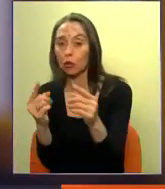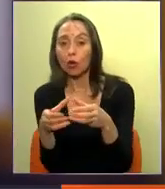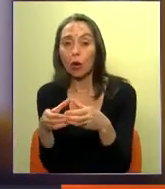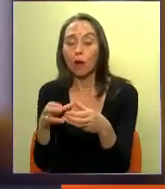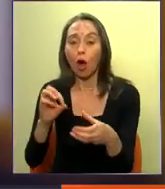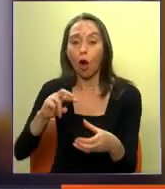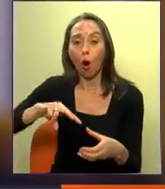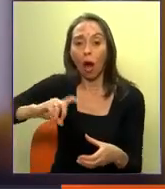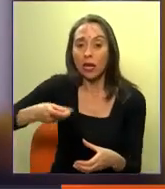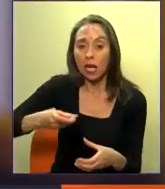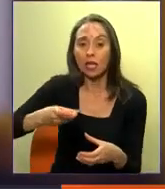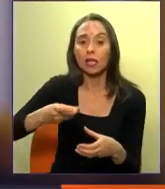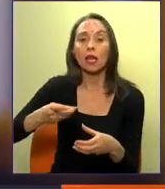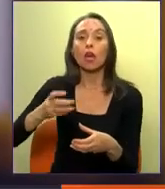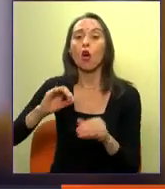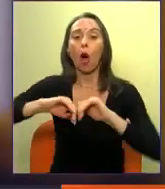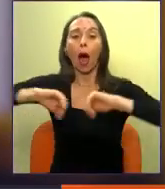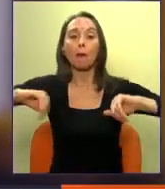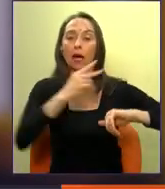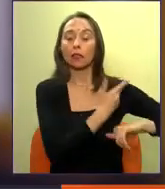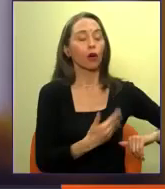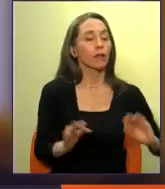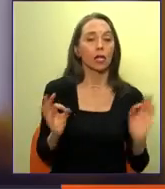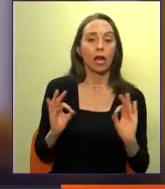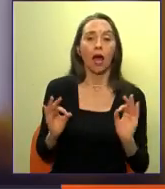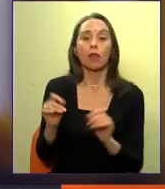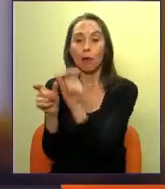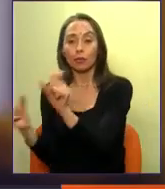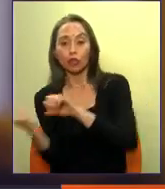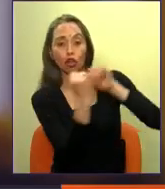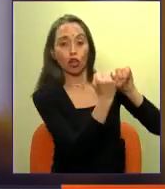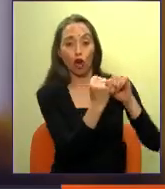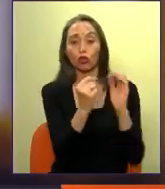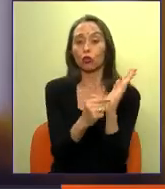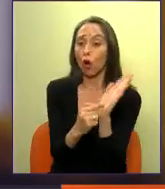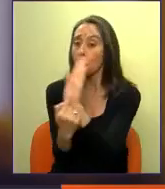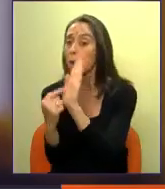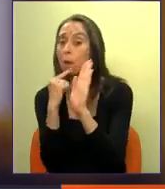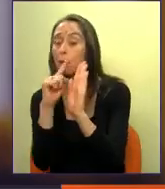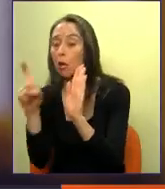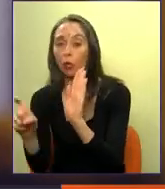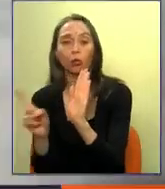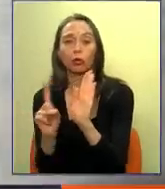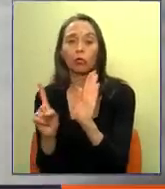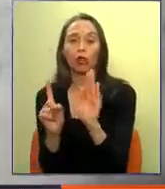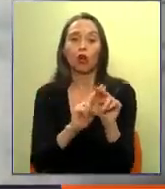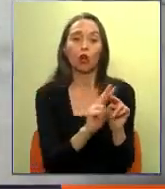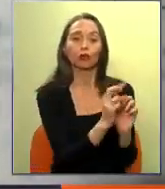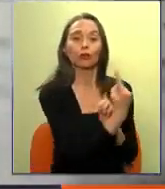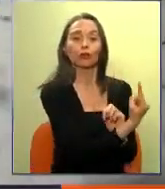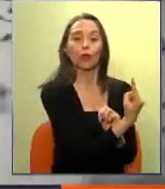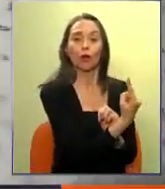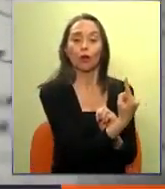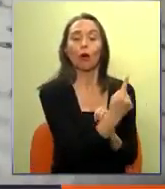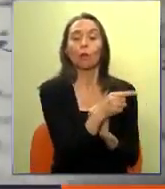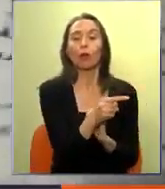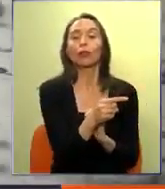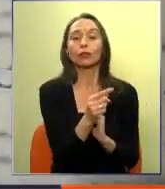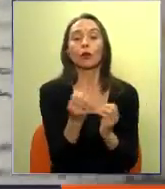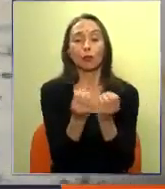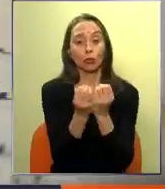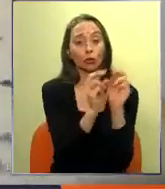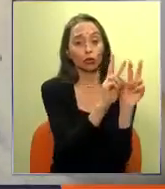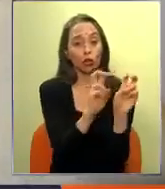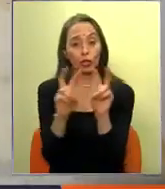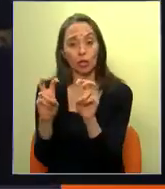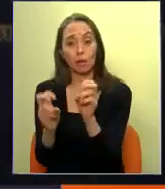fue una, vamos, no con opositores. Entonces, eso le resta una cosa esencial. En muchas áreas, el